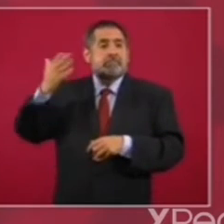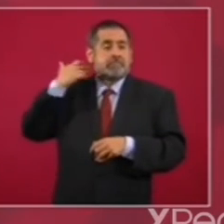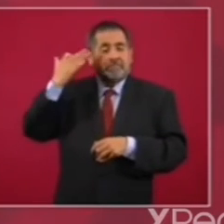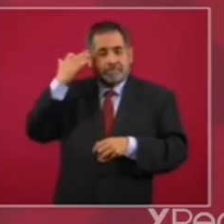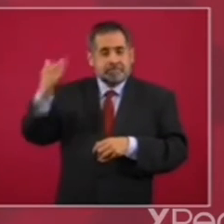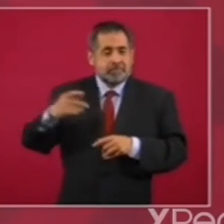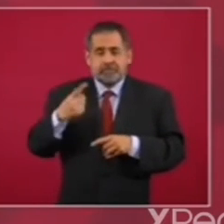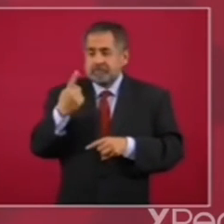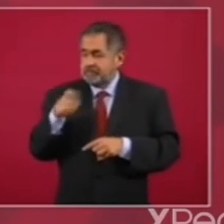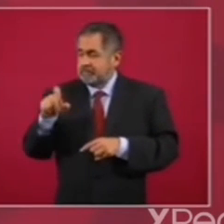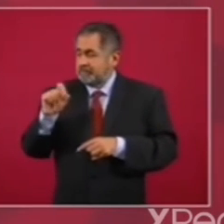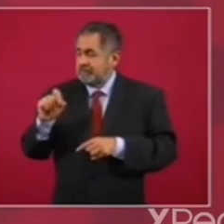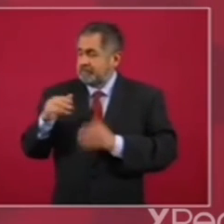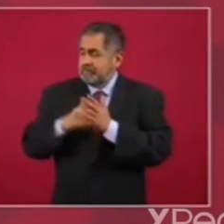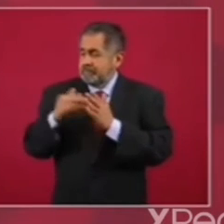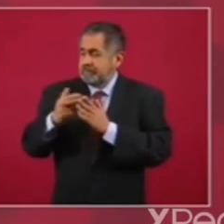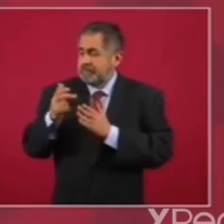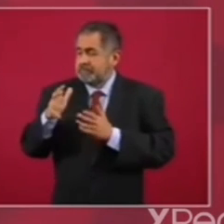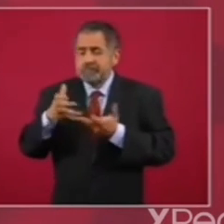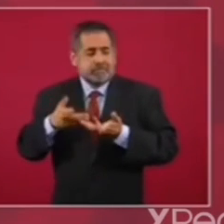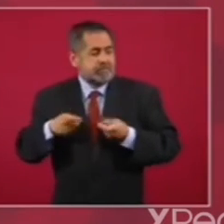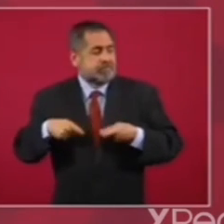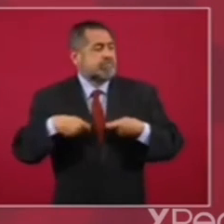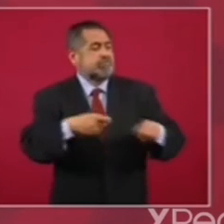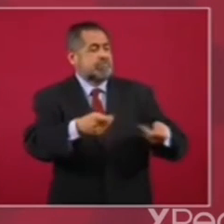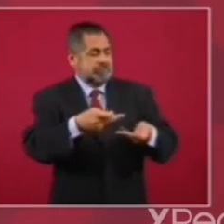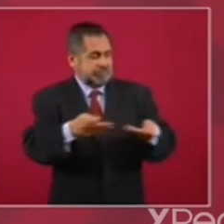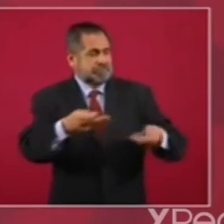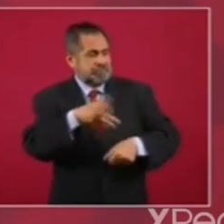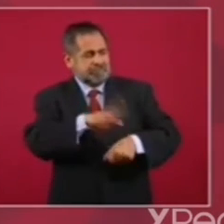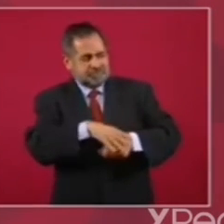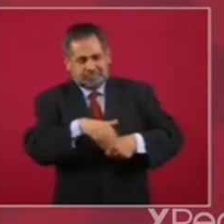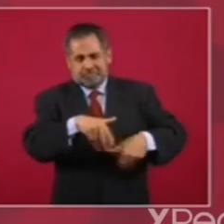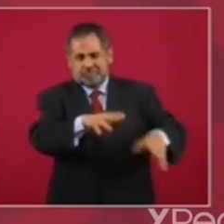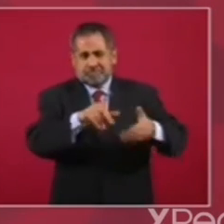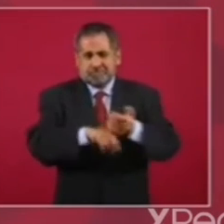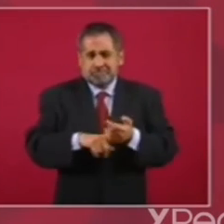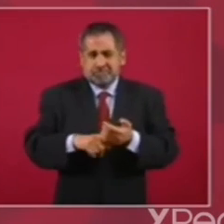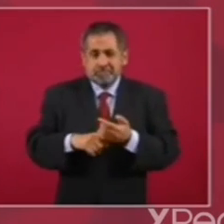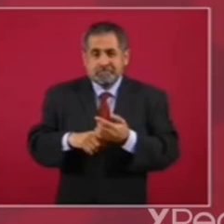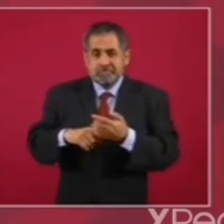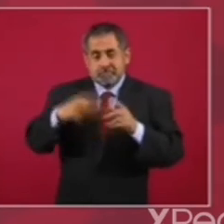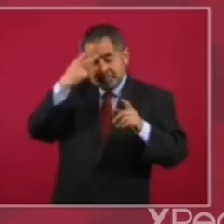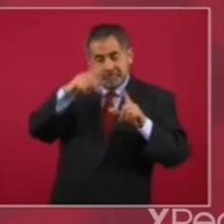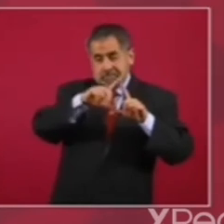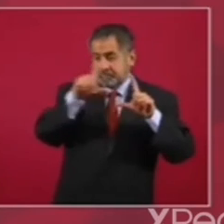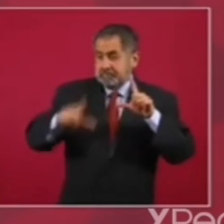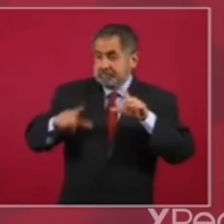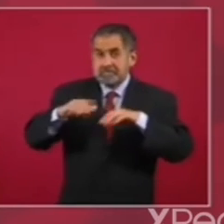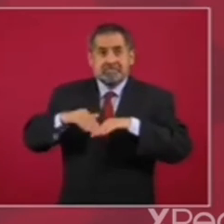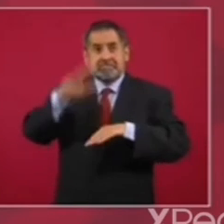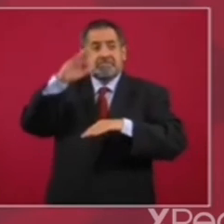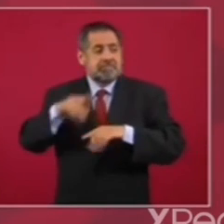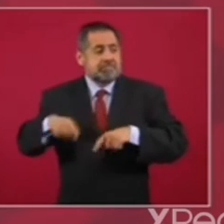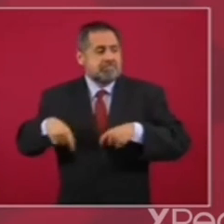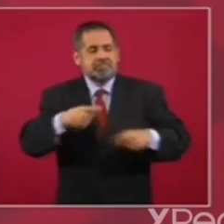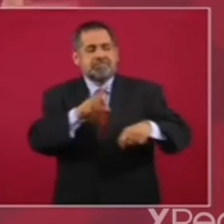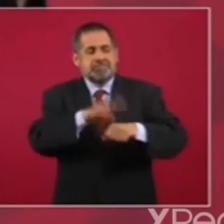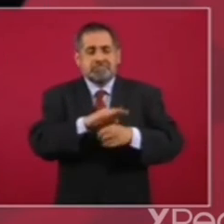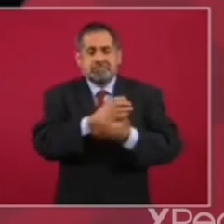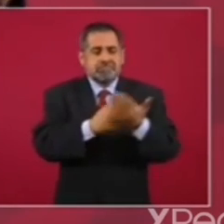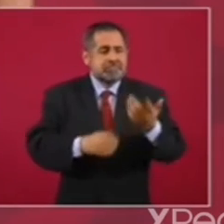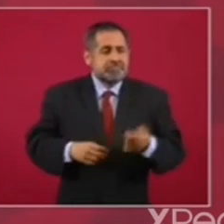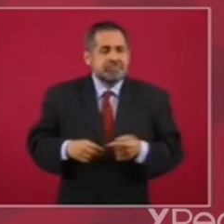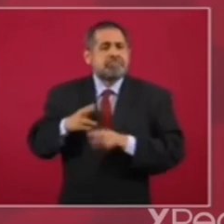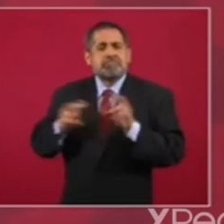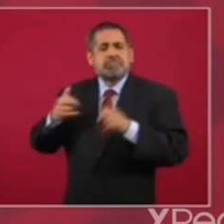neoliberal 120 millones de hectáreas, más de la mitad del territorio nacional, de